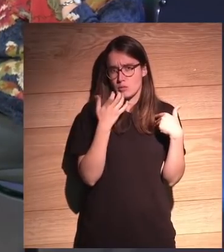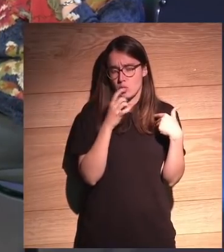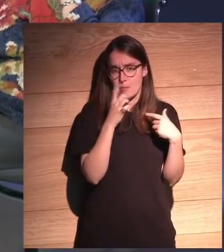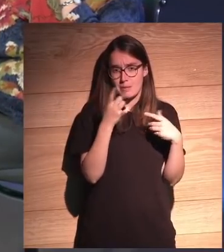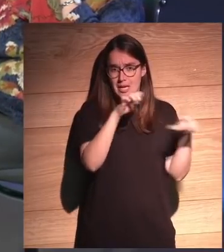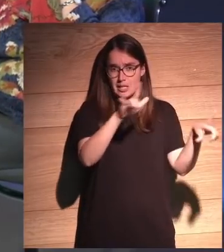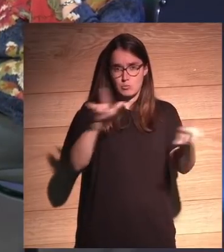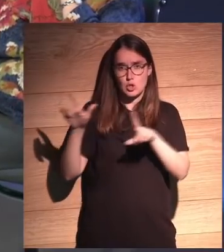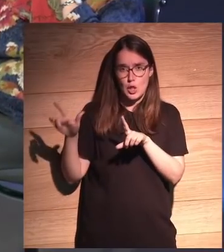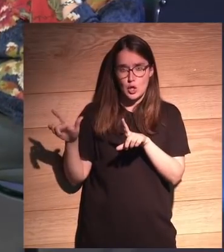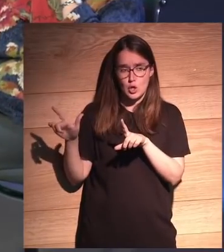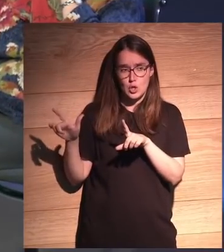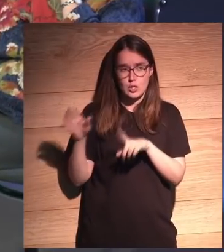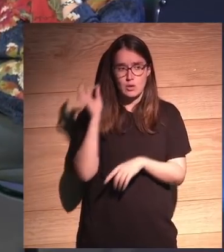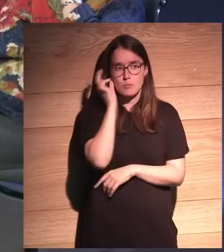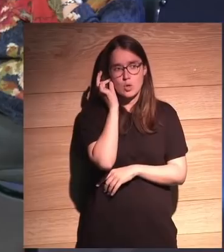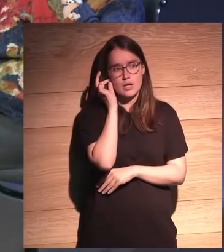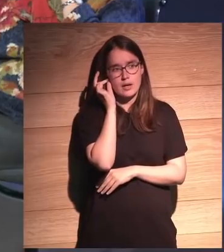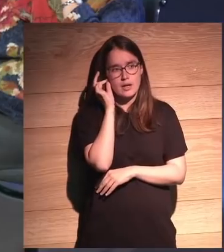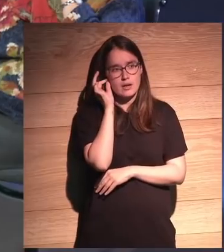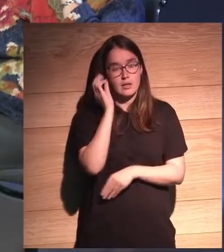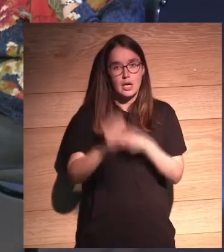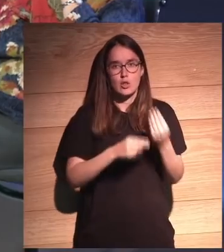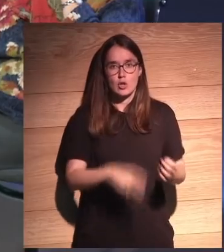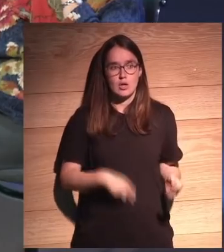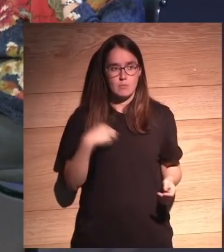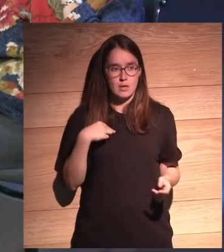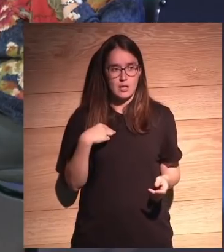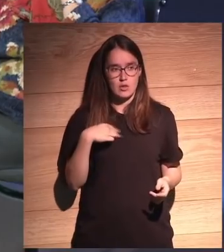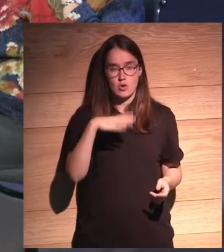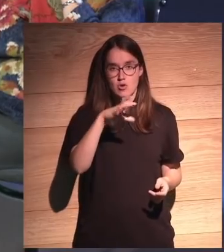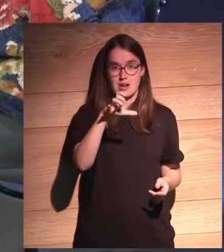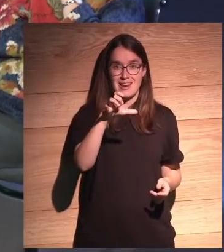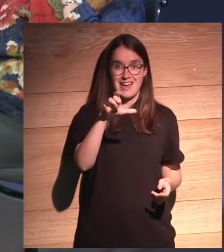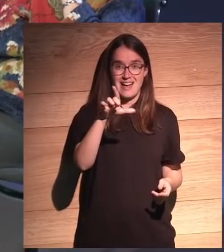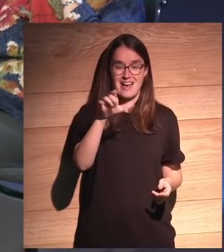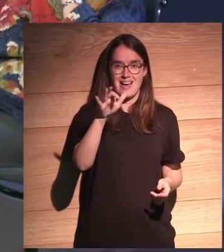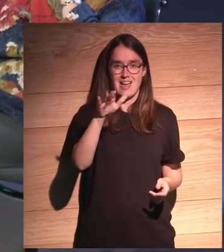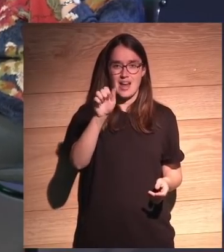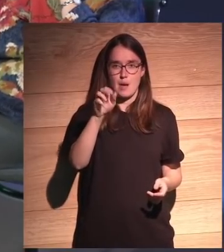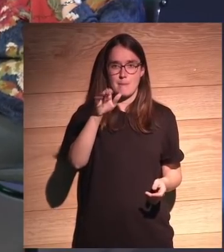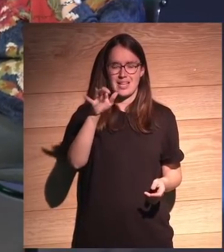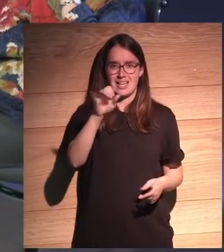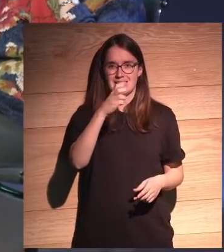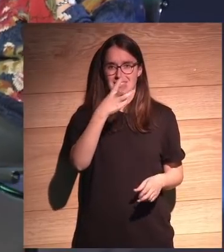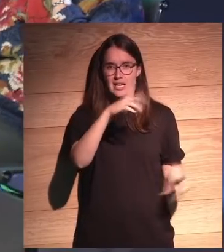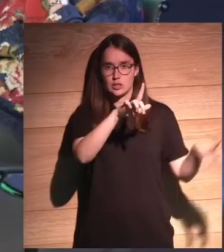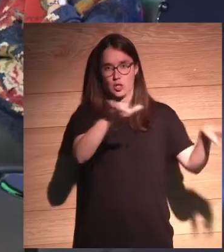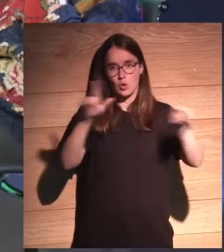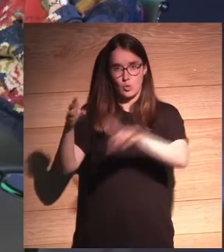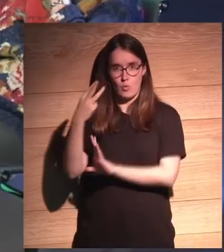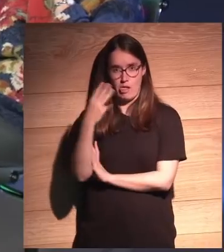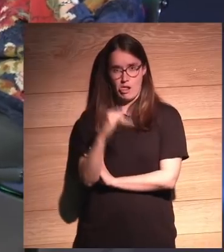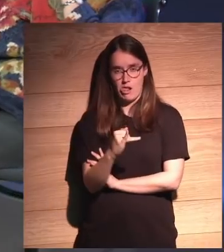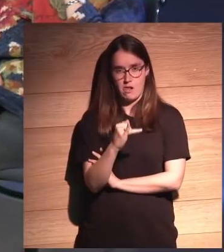primera exposición sobre una mujer que hizo el Prado, sobre Clara Peters. El cuadro tiene 3 cuadros de Clara